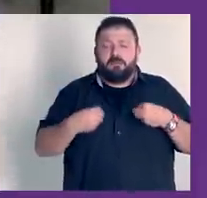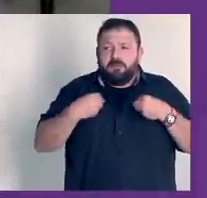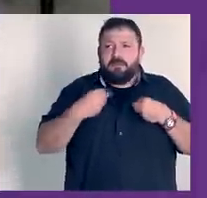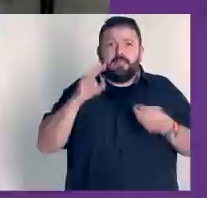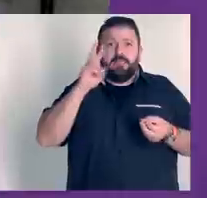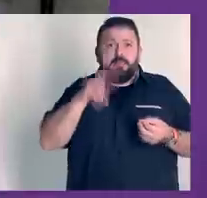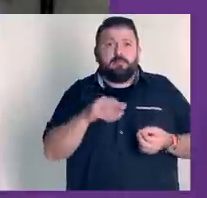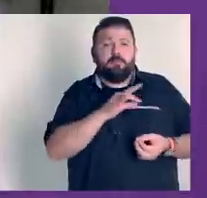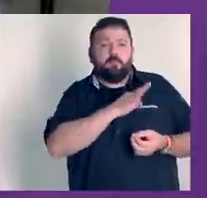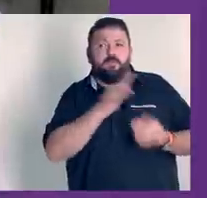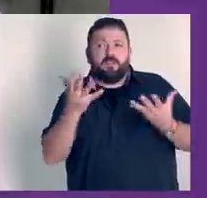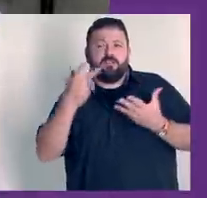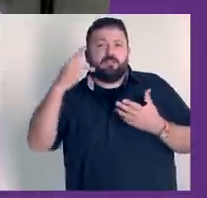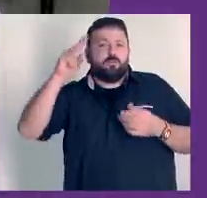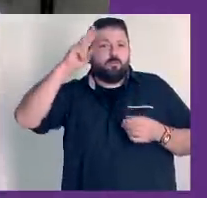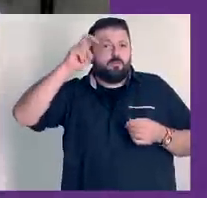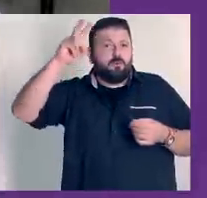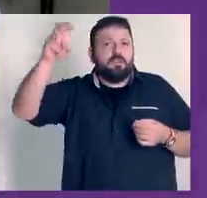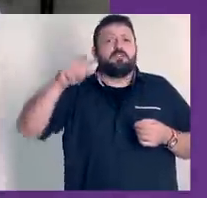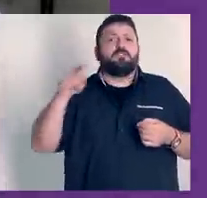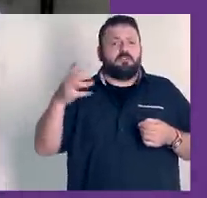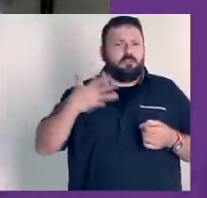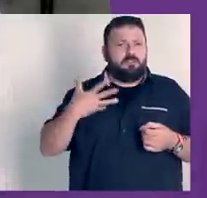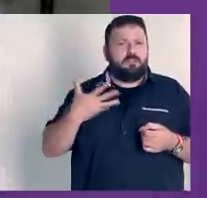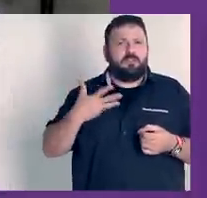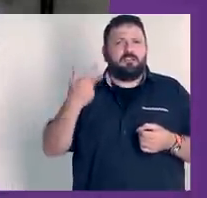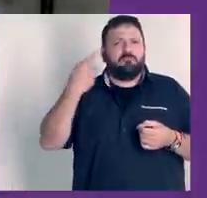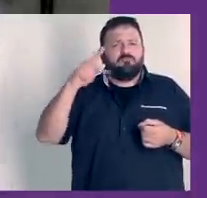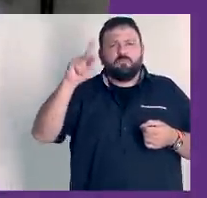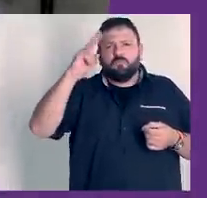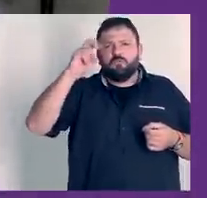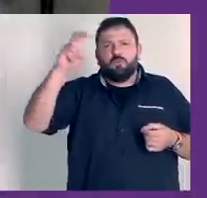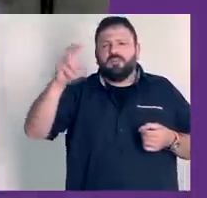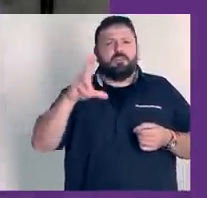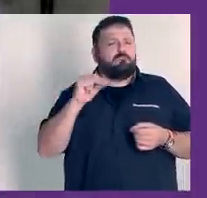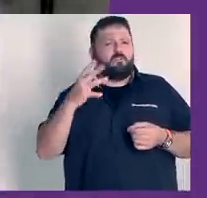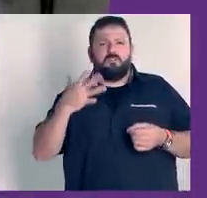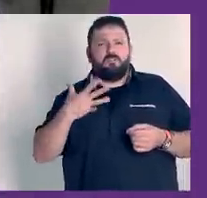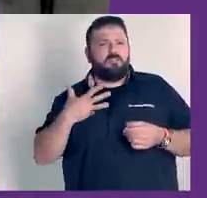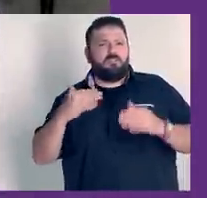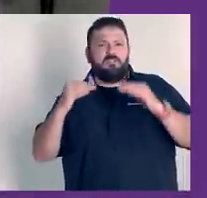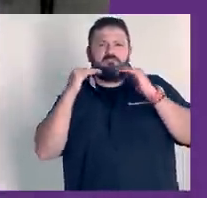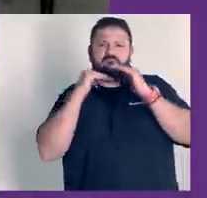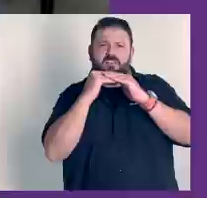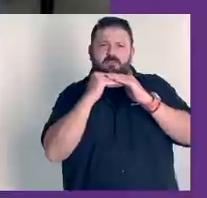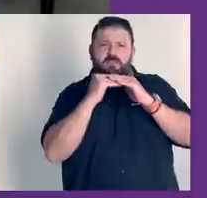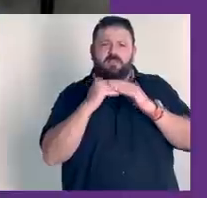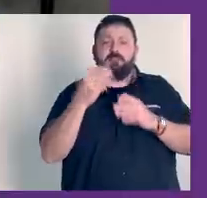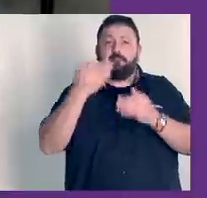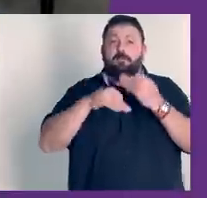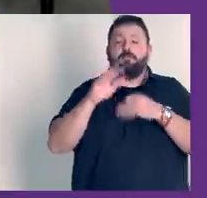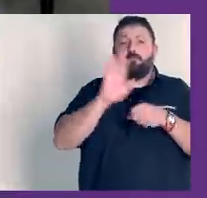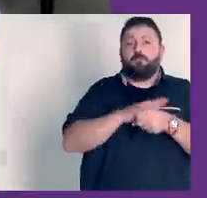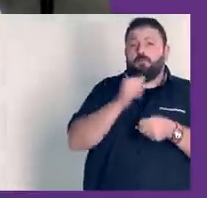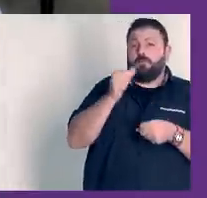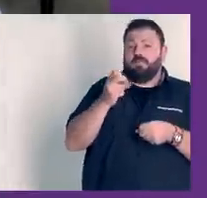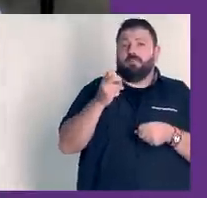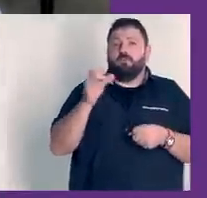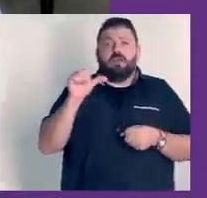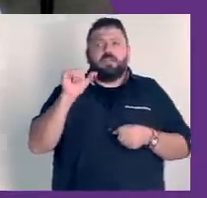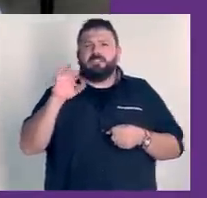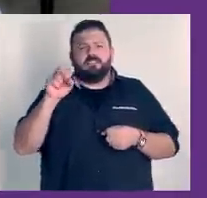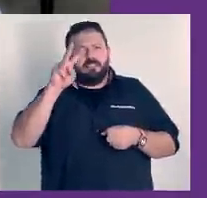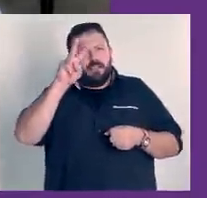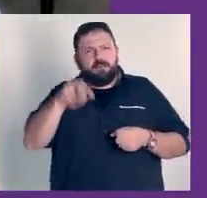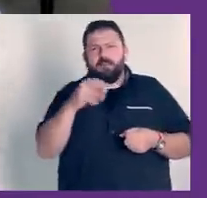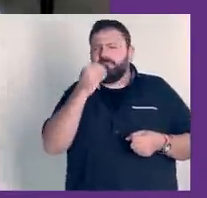de que logren sus sueños y de que tengan sus sueños sin límite concretados. Así que es una cosa